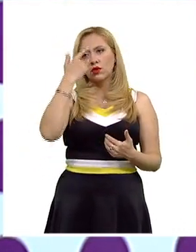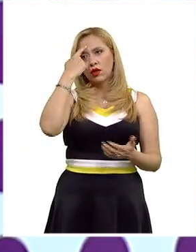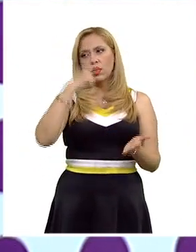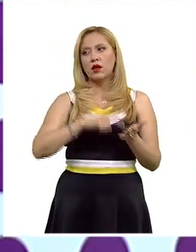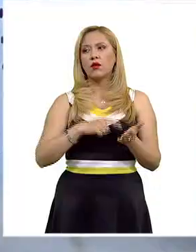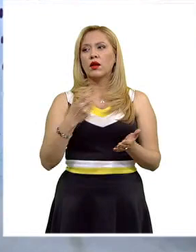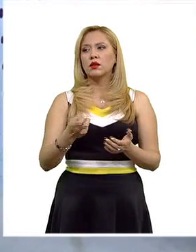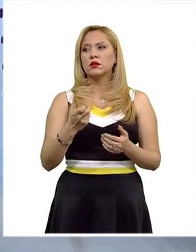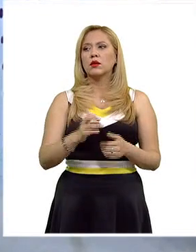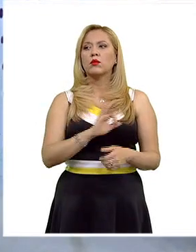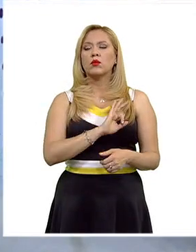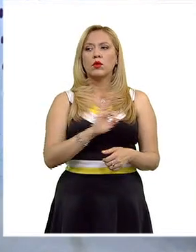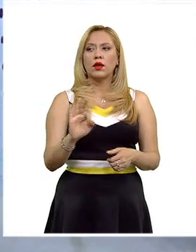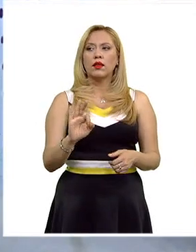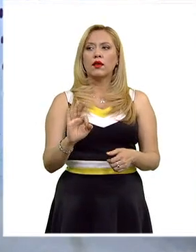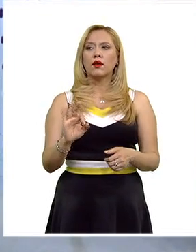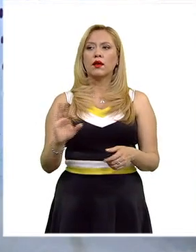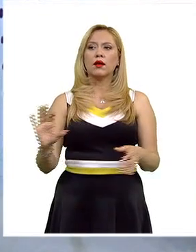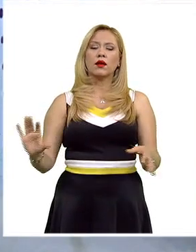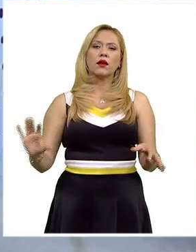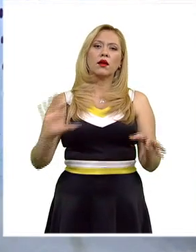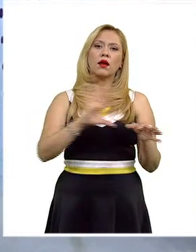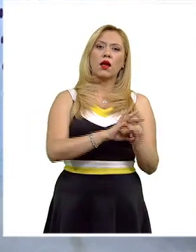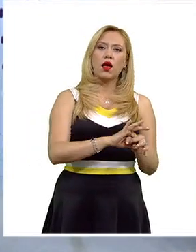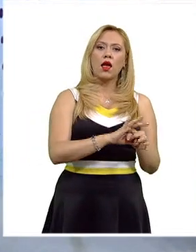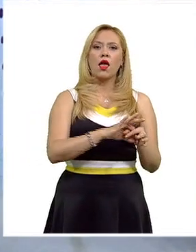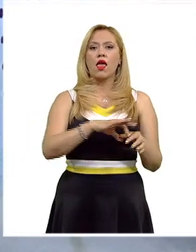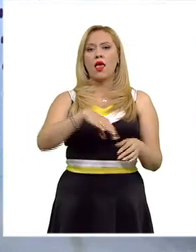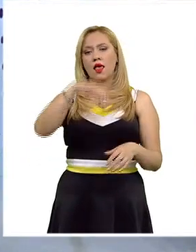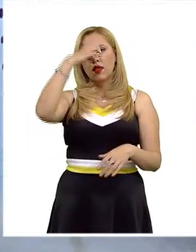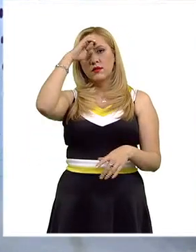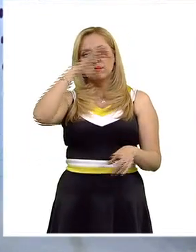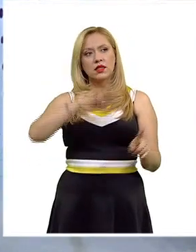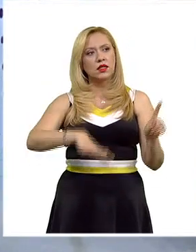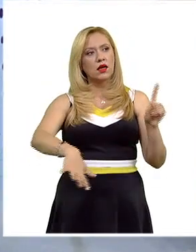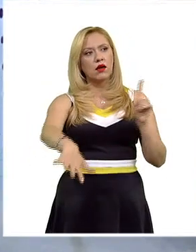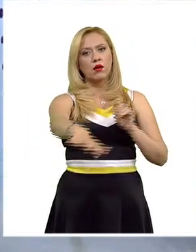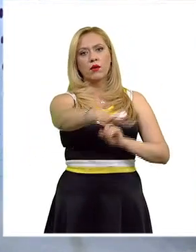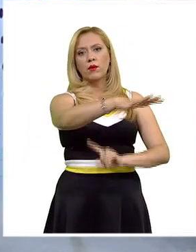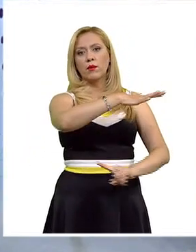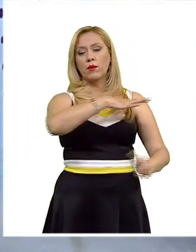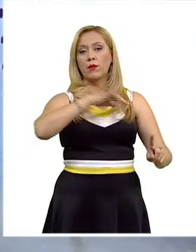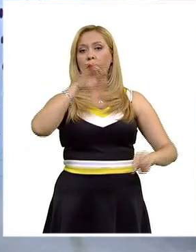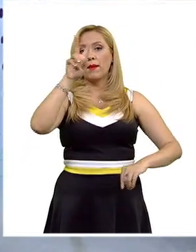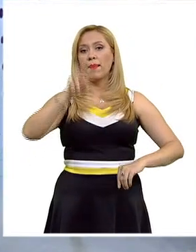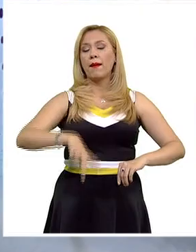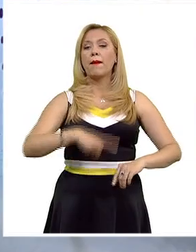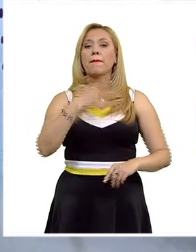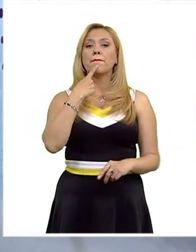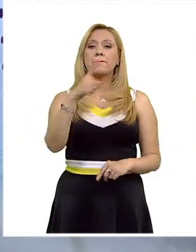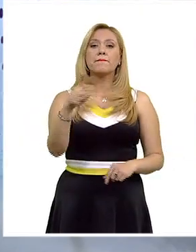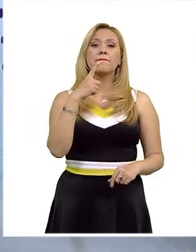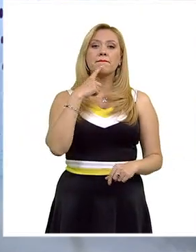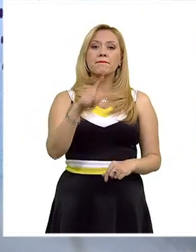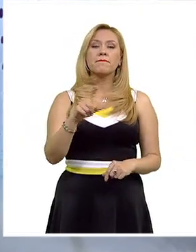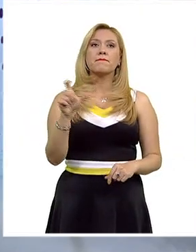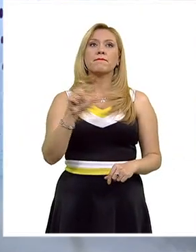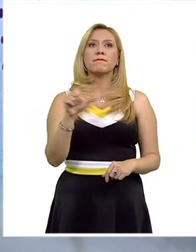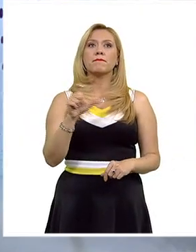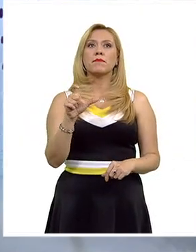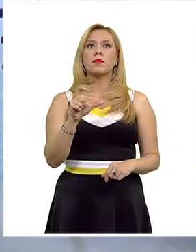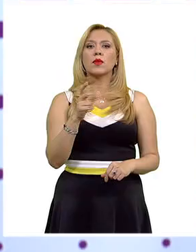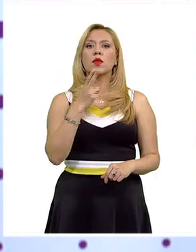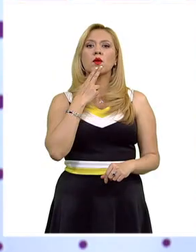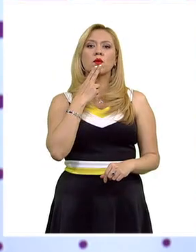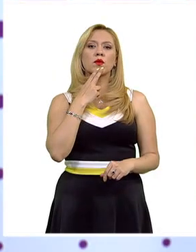este sentido lo podemos conectar con una experiencia colectiva que fue emblemática, que fueron las denuncias a partir del uso